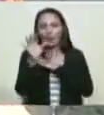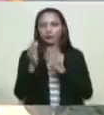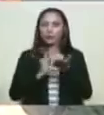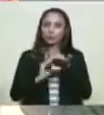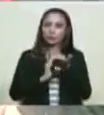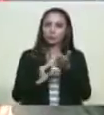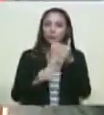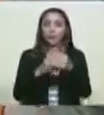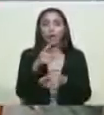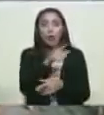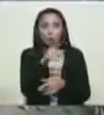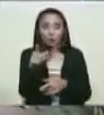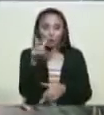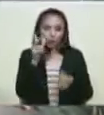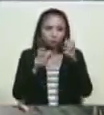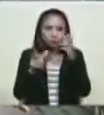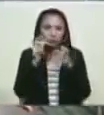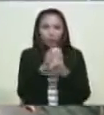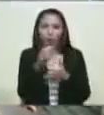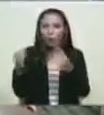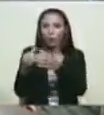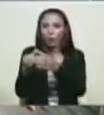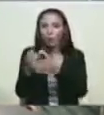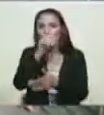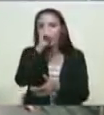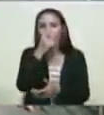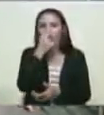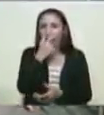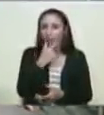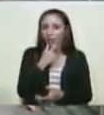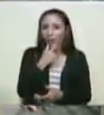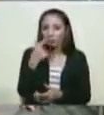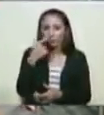Ustedes han escuchado al candidato de la oligarquía, Henry Falcón.